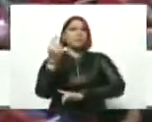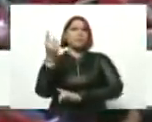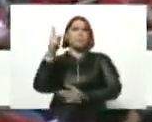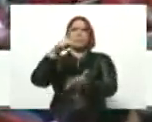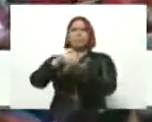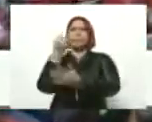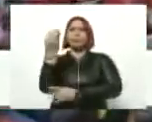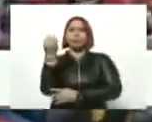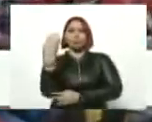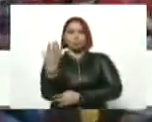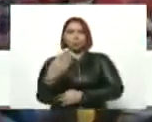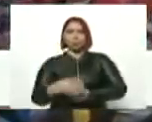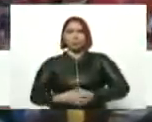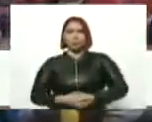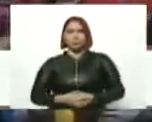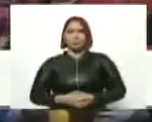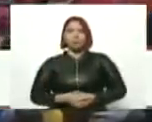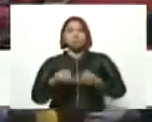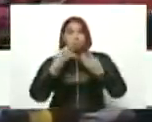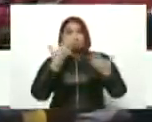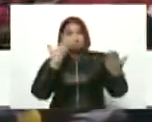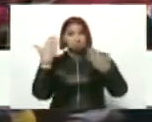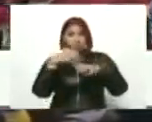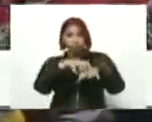partido. Qué bueno, ¿eh?